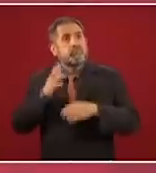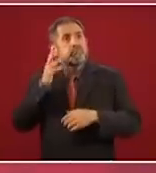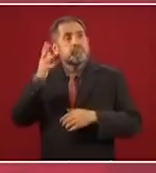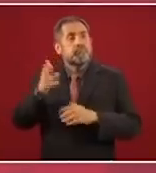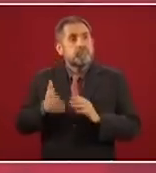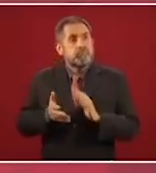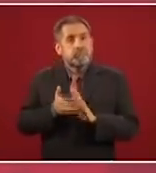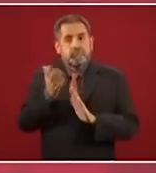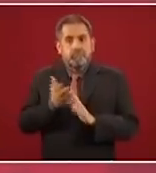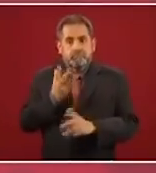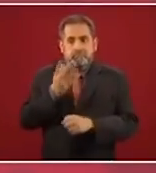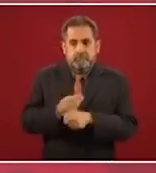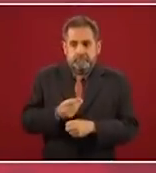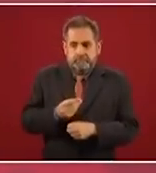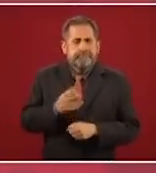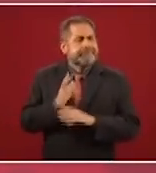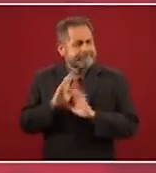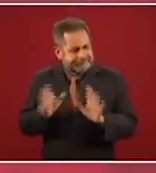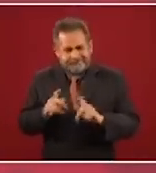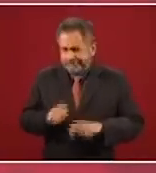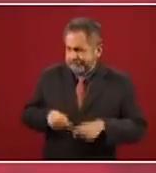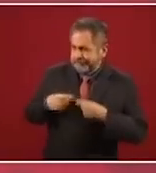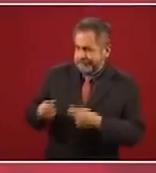hay opciones de empleo.